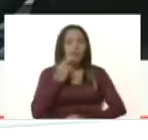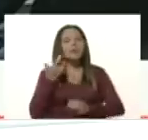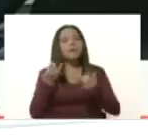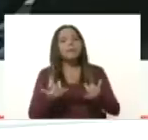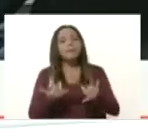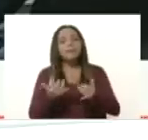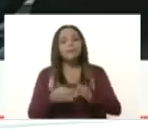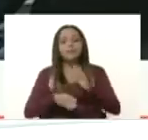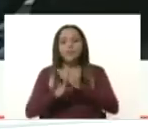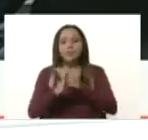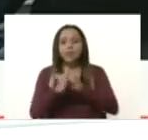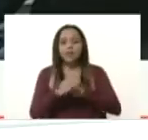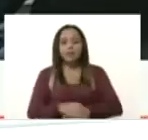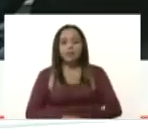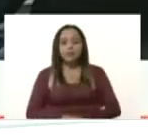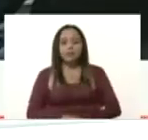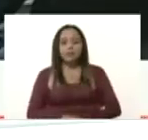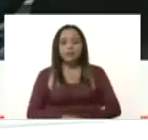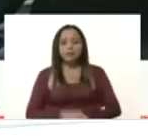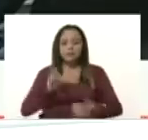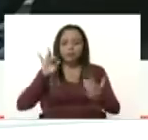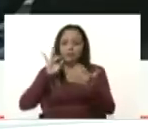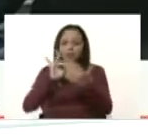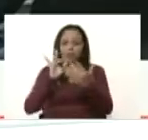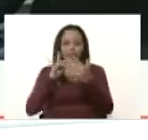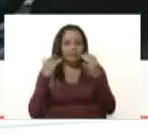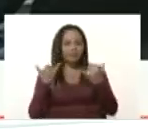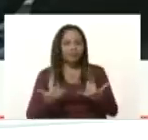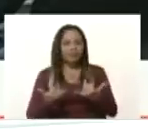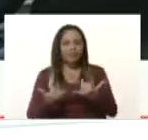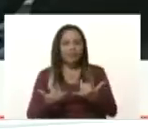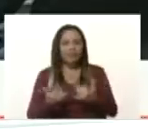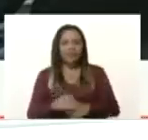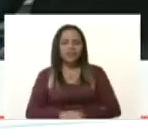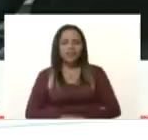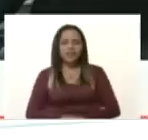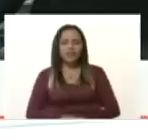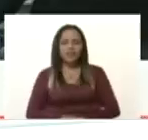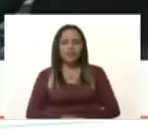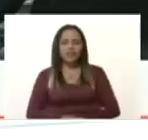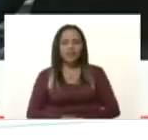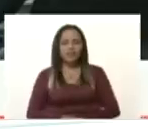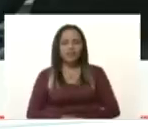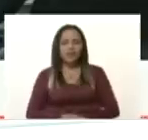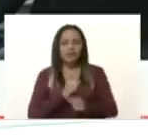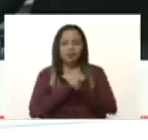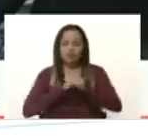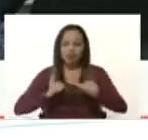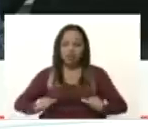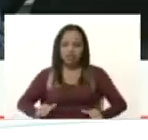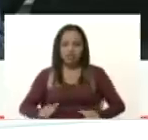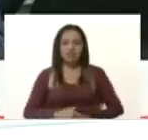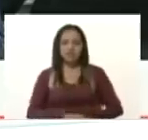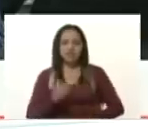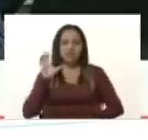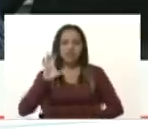directo vía satélite a Araure, a